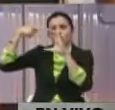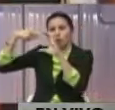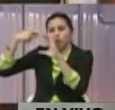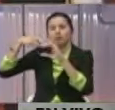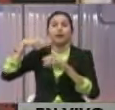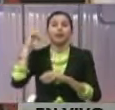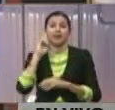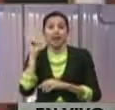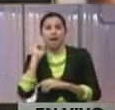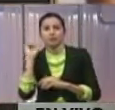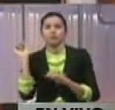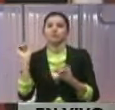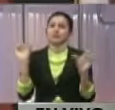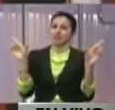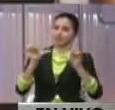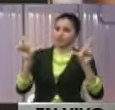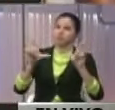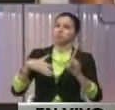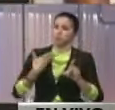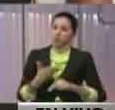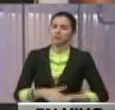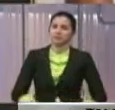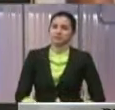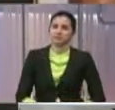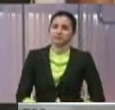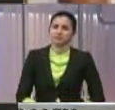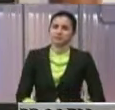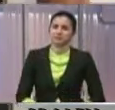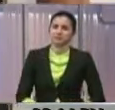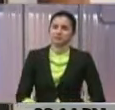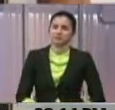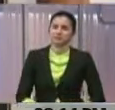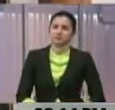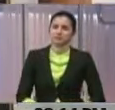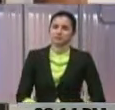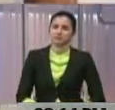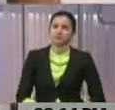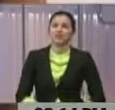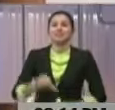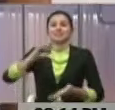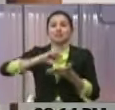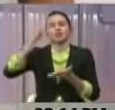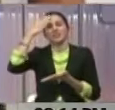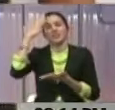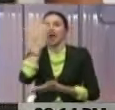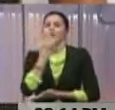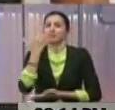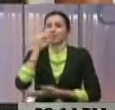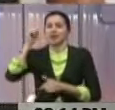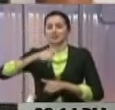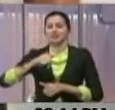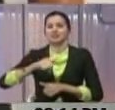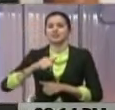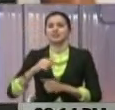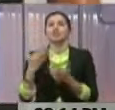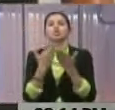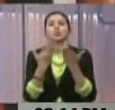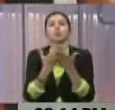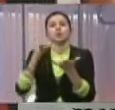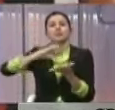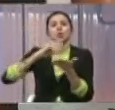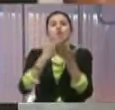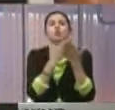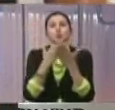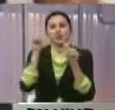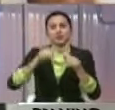radio y televisión. Bueno, este es el Centro de Saberes Africanos, nuestra sede académica. Bueno, lo